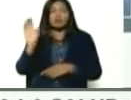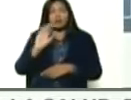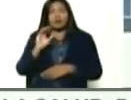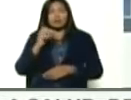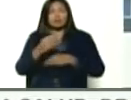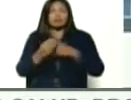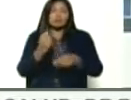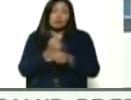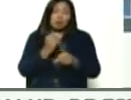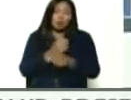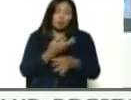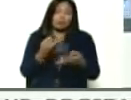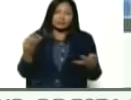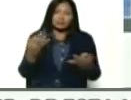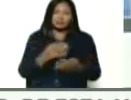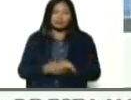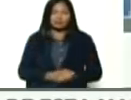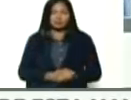una labor extraordinaria